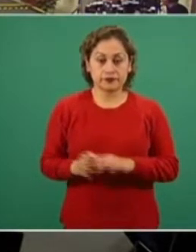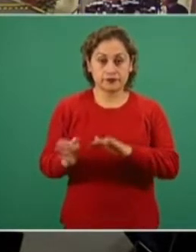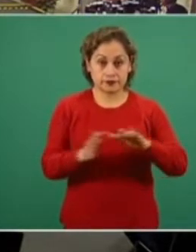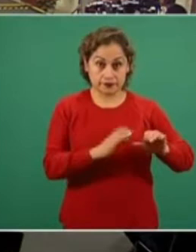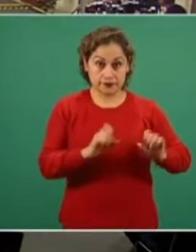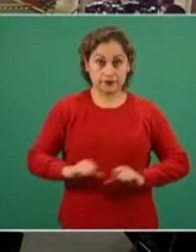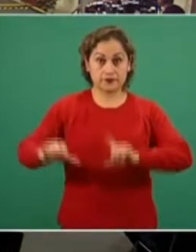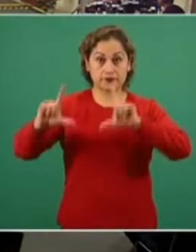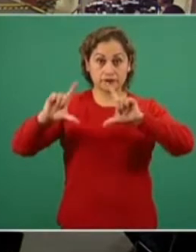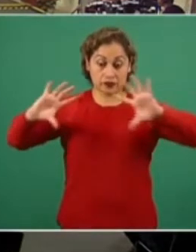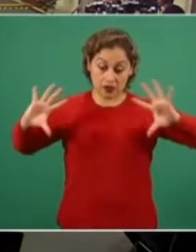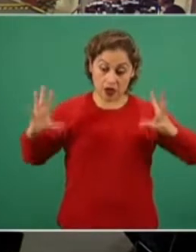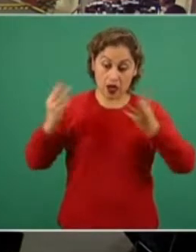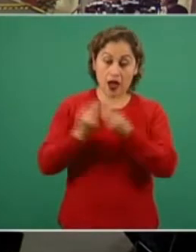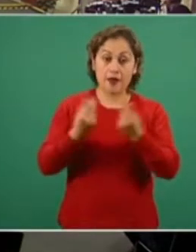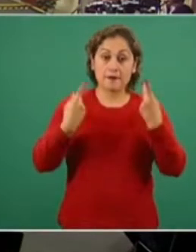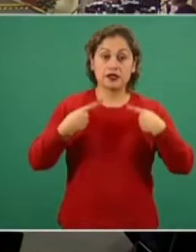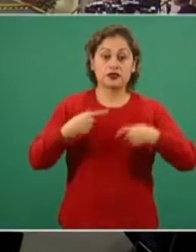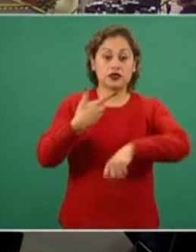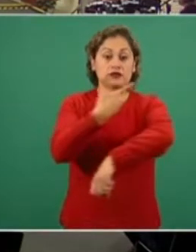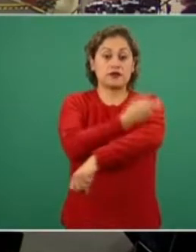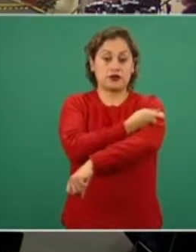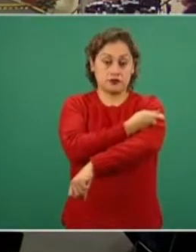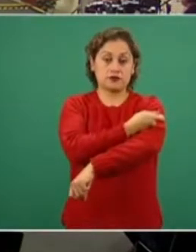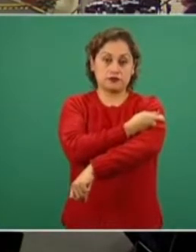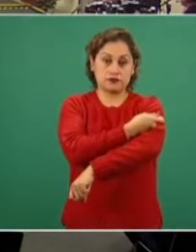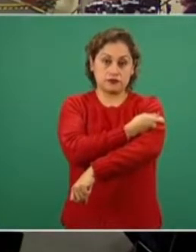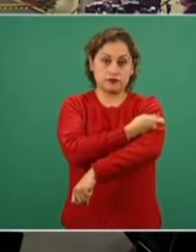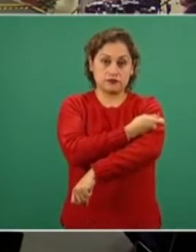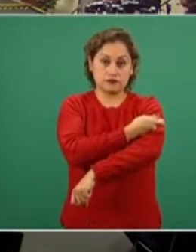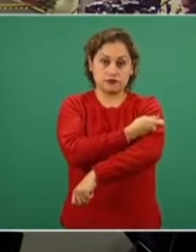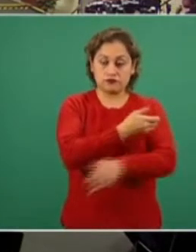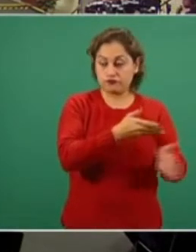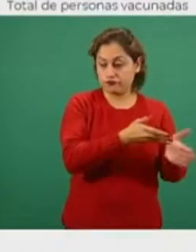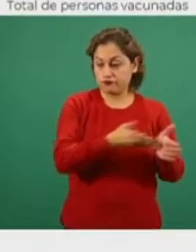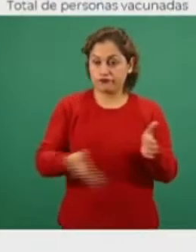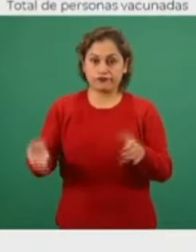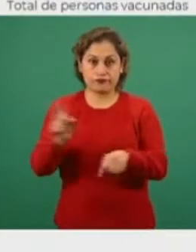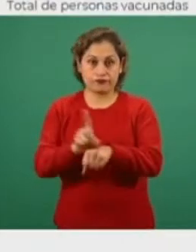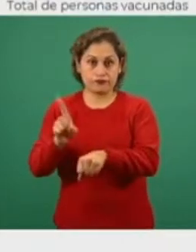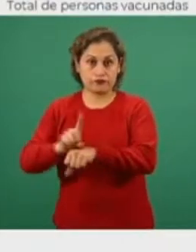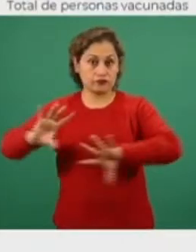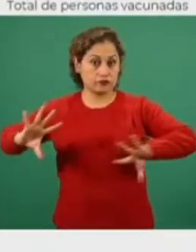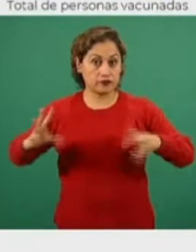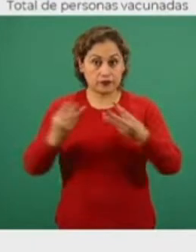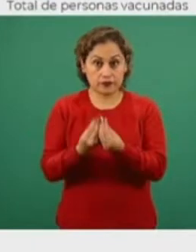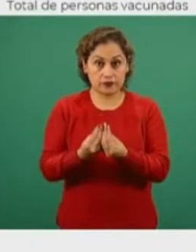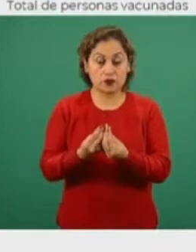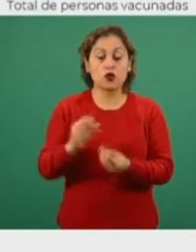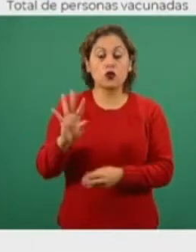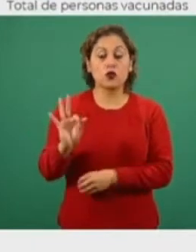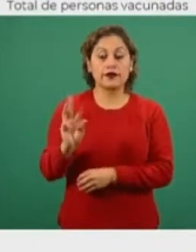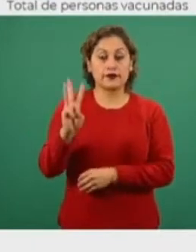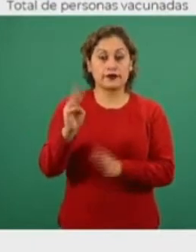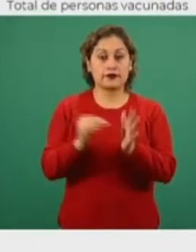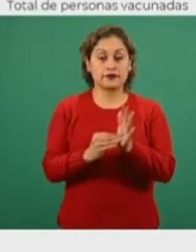Este es el total de personas que se han vacunado. Una vez sumando todos estos días, el total llevamos